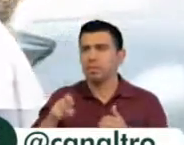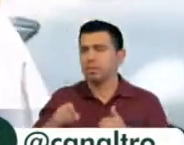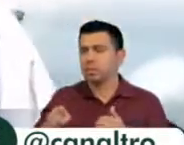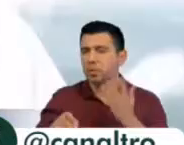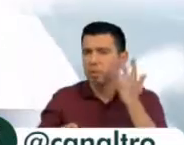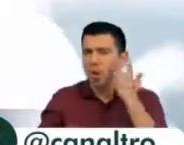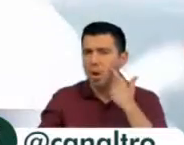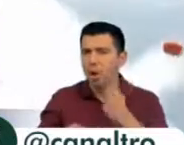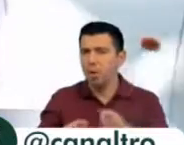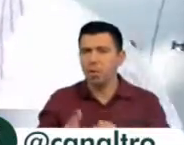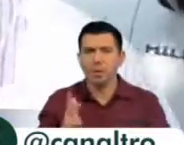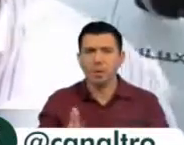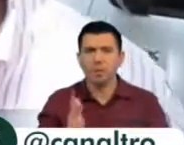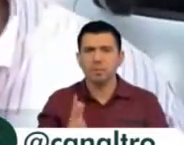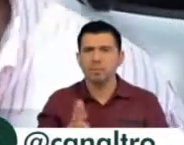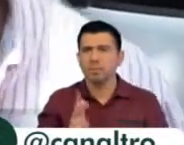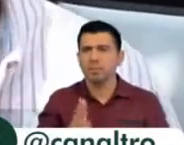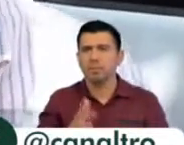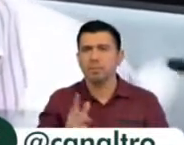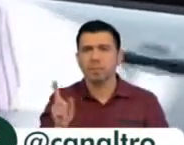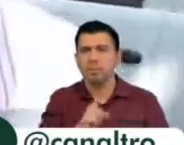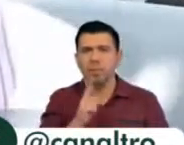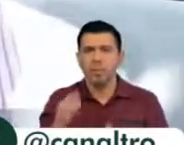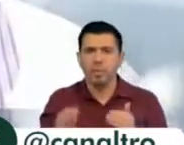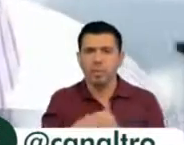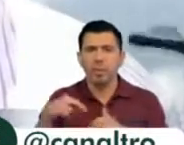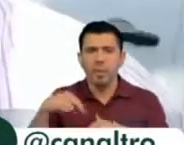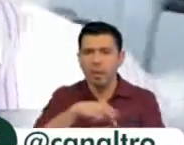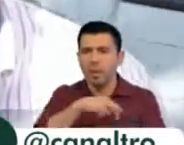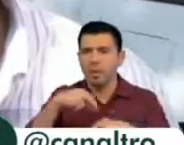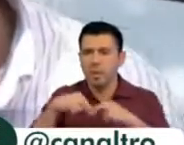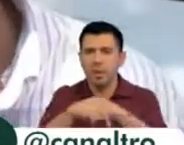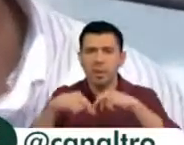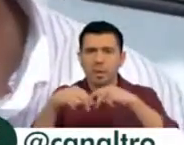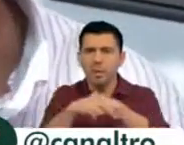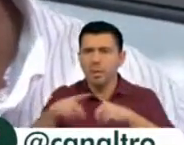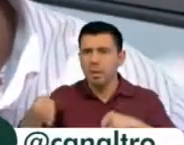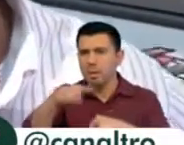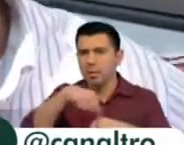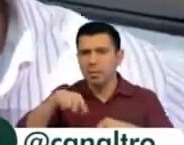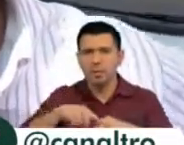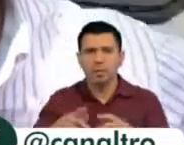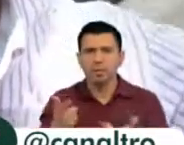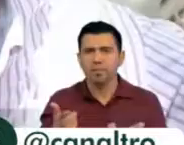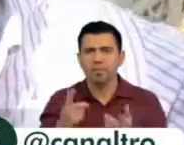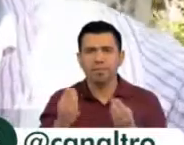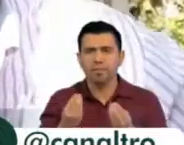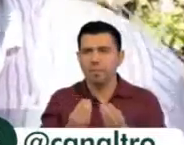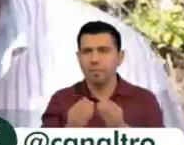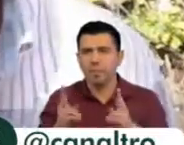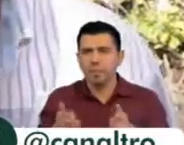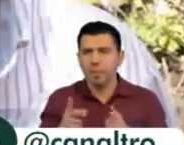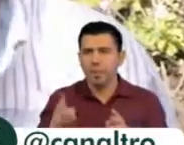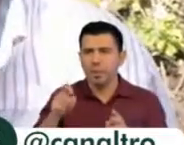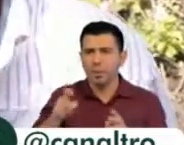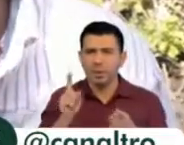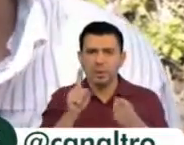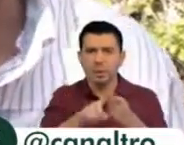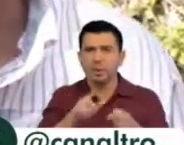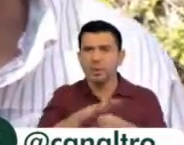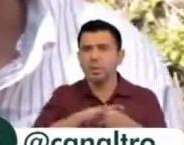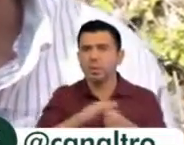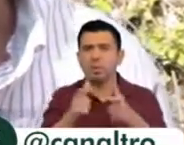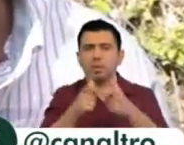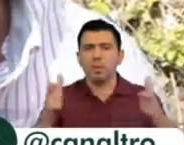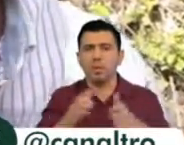día a día. Estas dificultades que viven son las que han llevado a que muchos de nuestros habitantes se desplacen a las grandes ciudades, tristemente